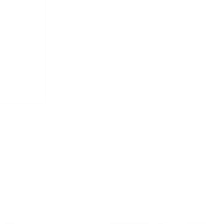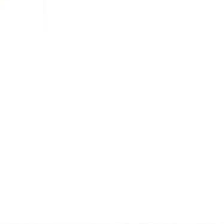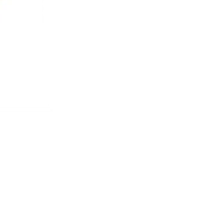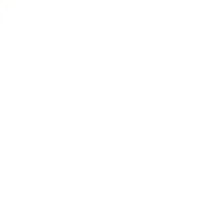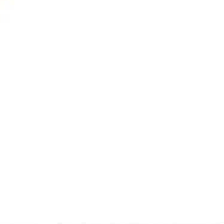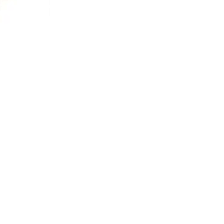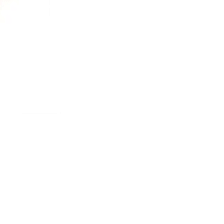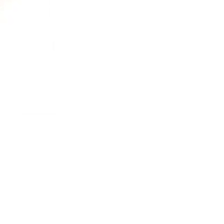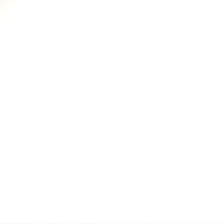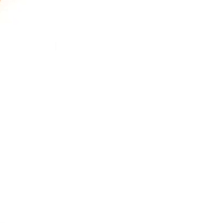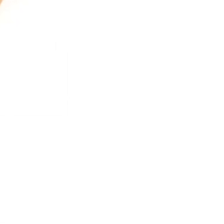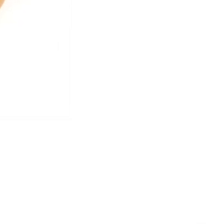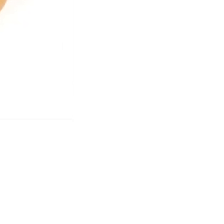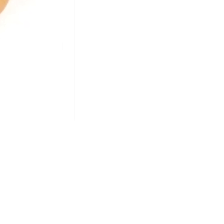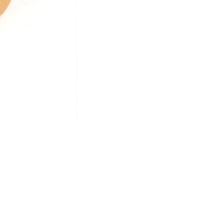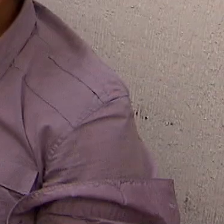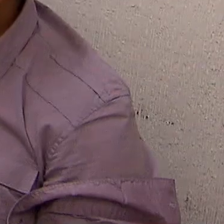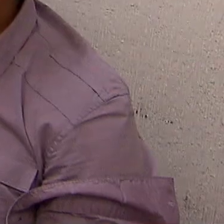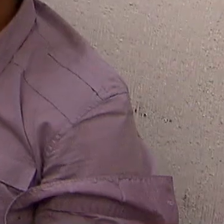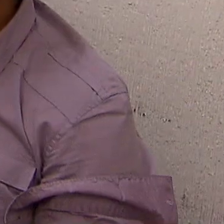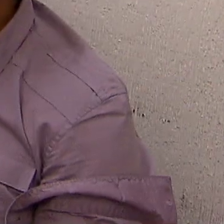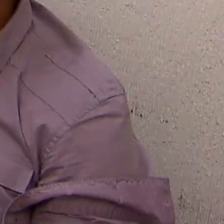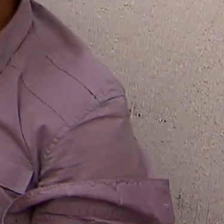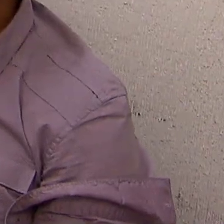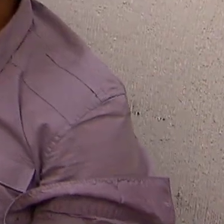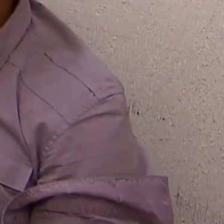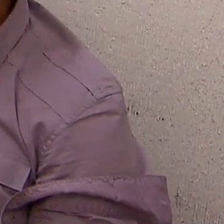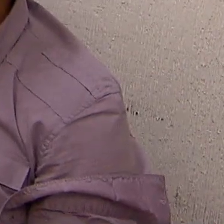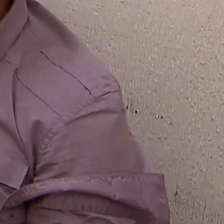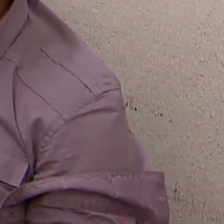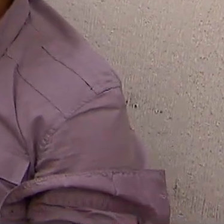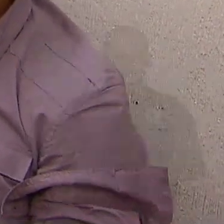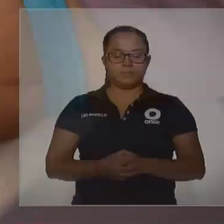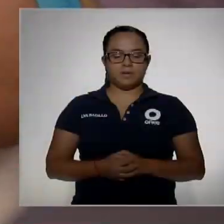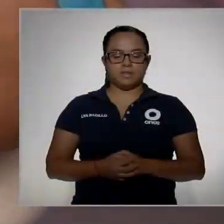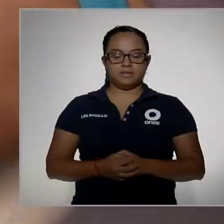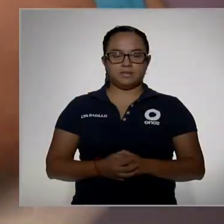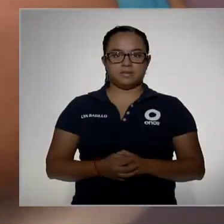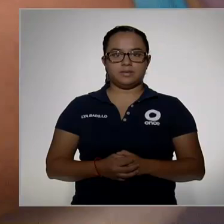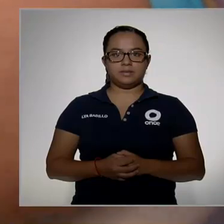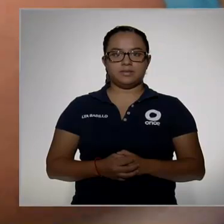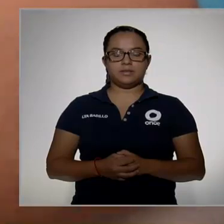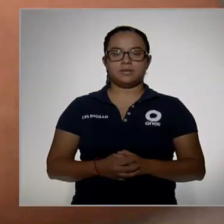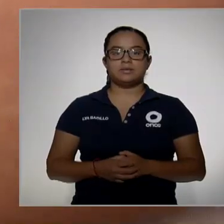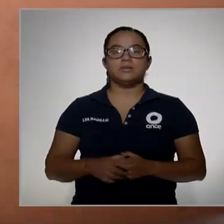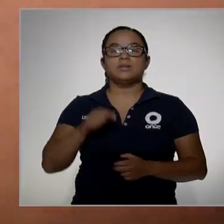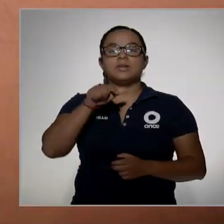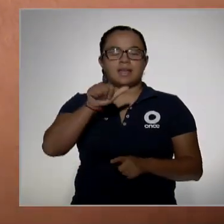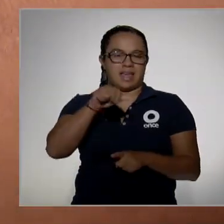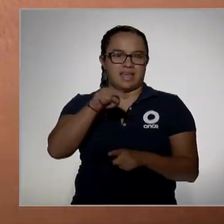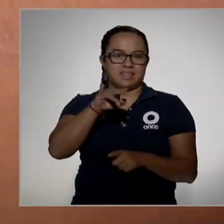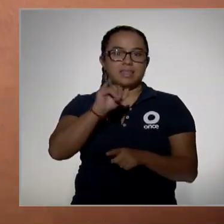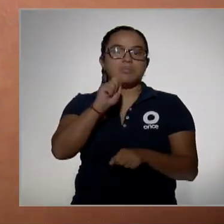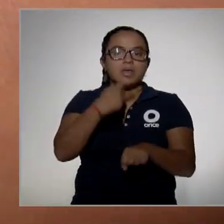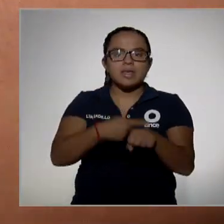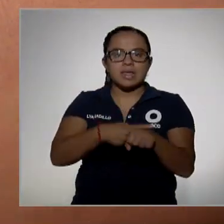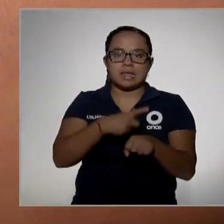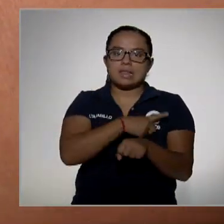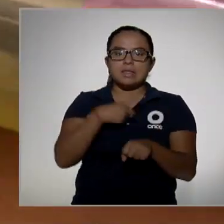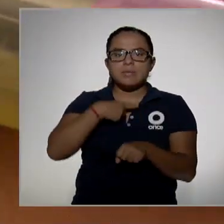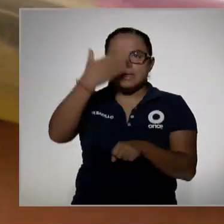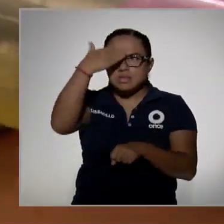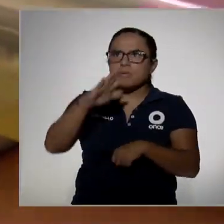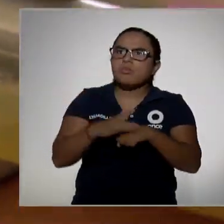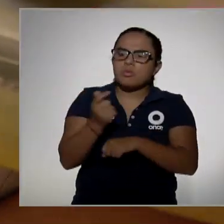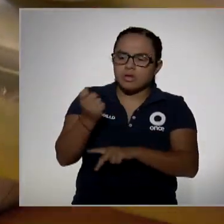a lo que es una dieta sana por ello es importante saber cuáles son las causas más comunes de la anemia